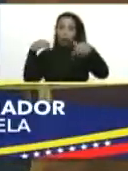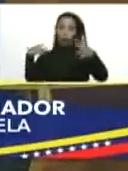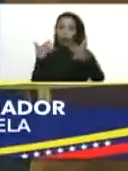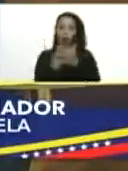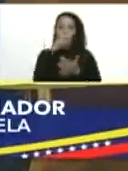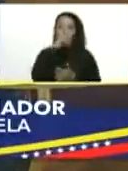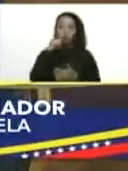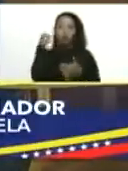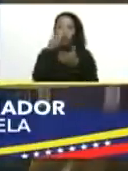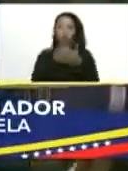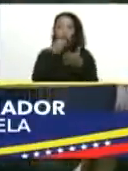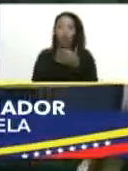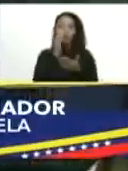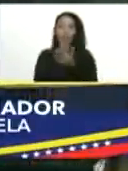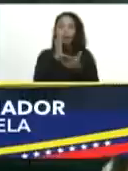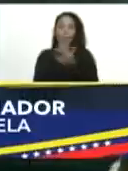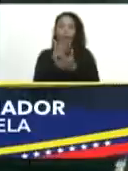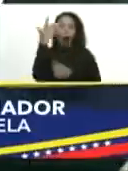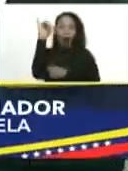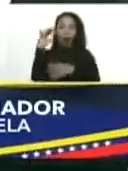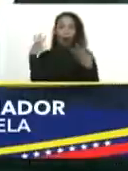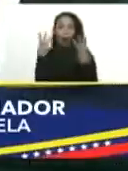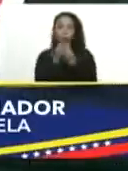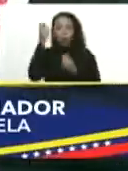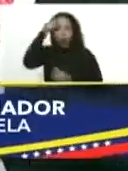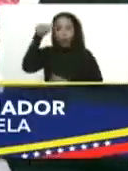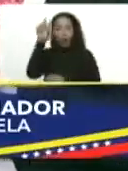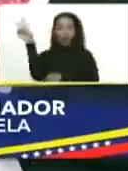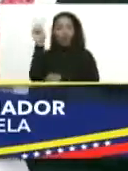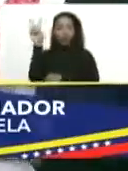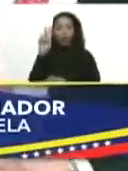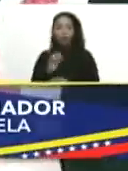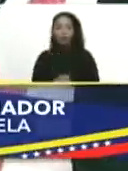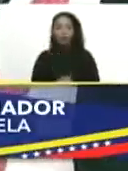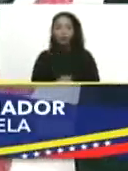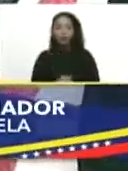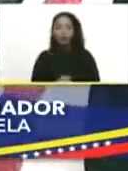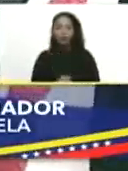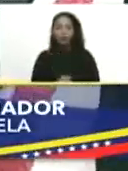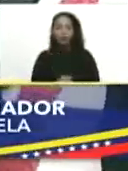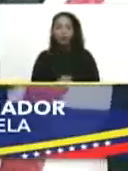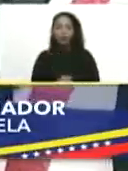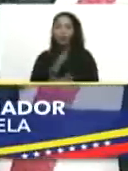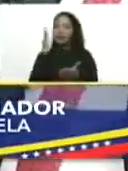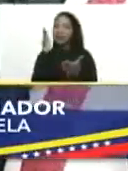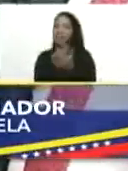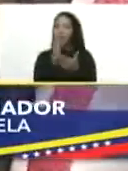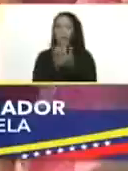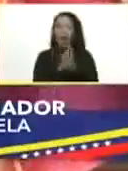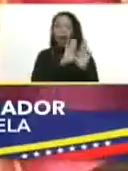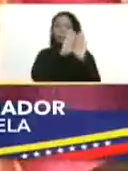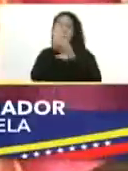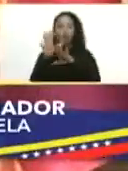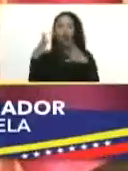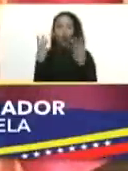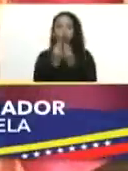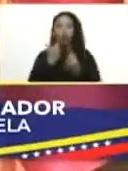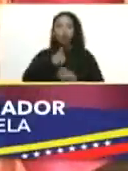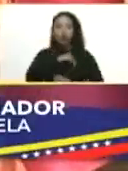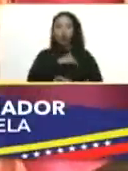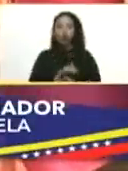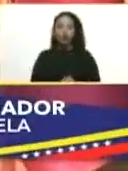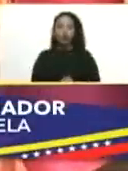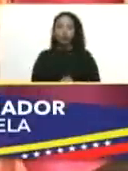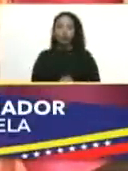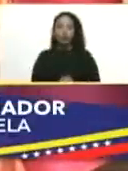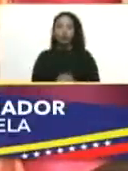lucha siempre estuvo al lado del pueblo de Venezuela. Siempre estuvo a nuestro lado, con